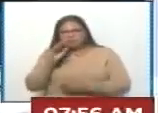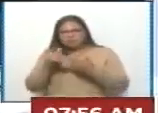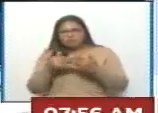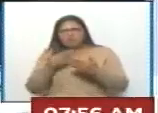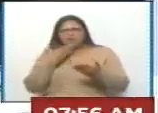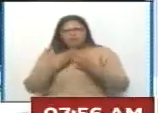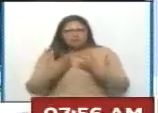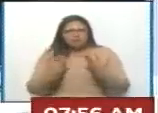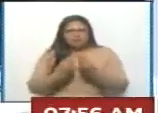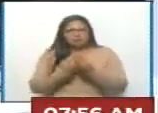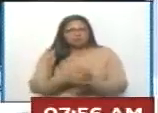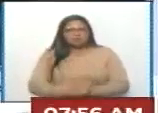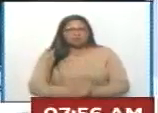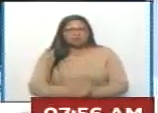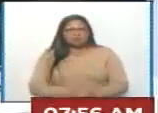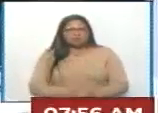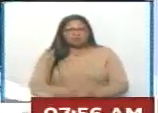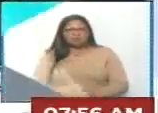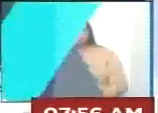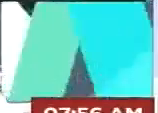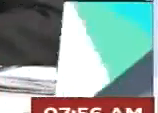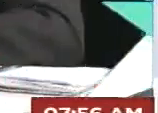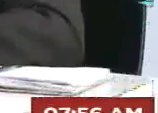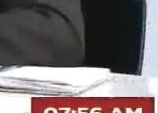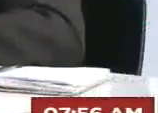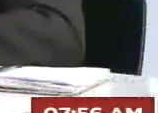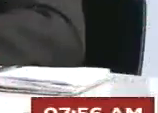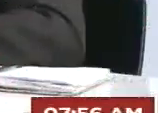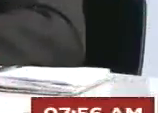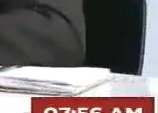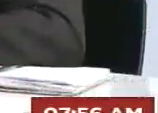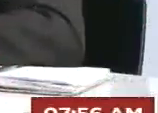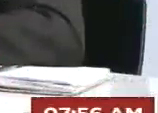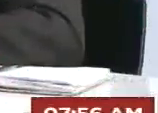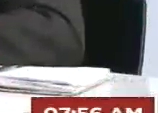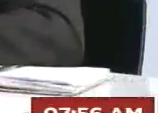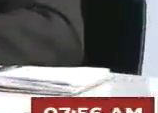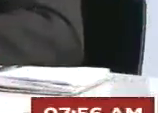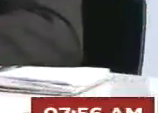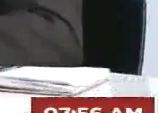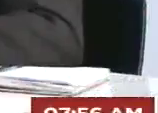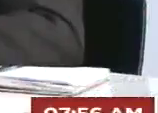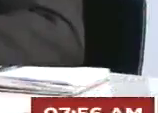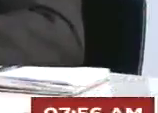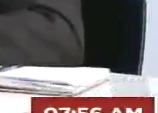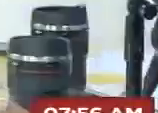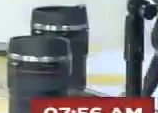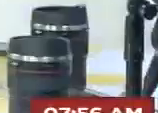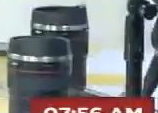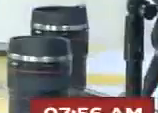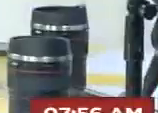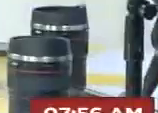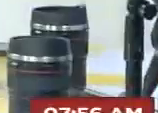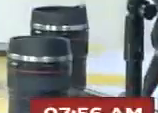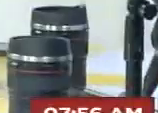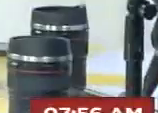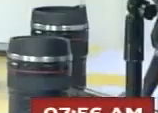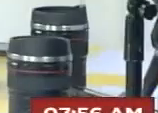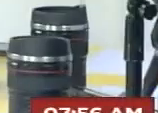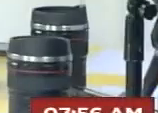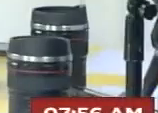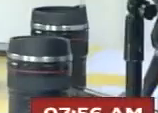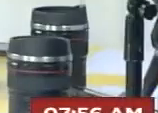por acompañarnos. Sí, el diputado Jesús Pereira. Y quedaron muchos temas por aquí. Quedan temas pendientes con el diputado. Invitamos Jesús al pueblo a la marcha del 23 de